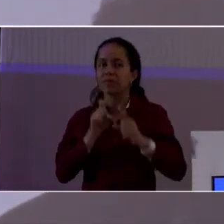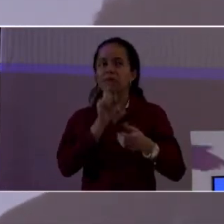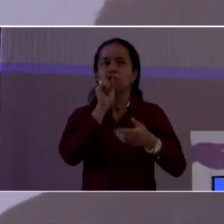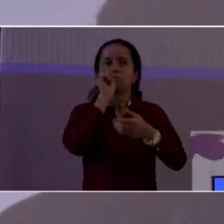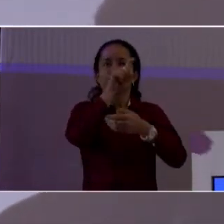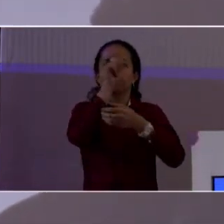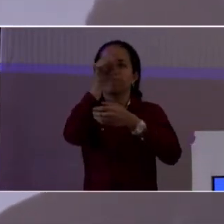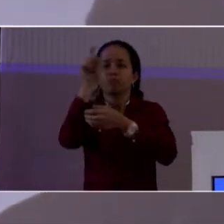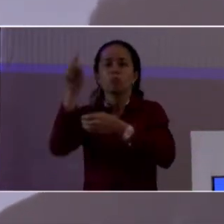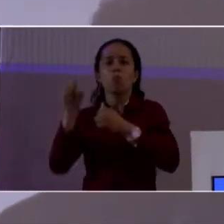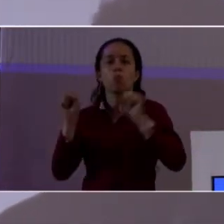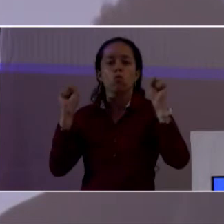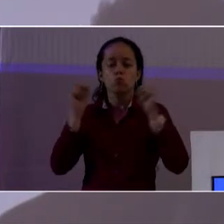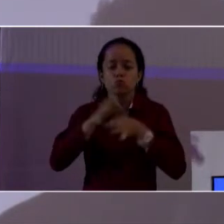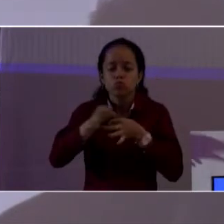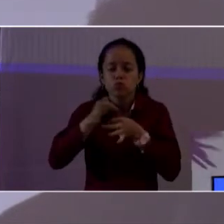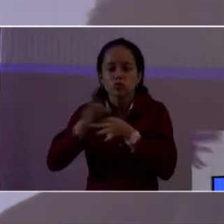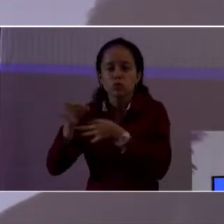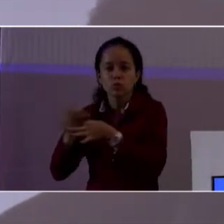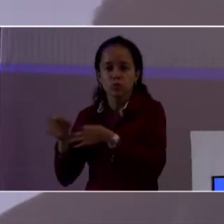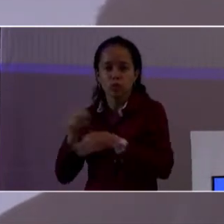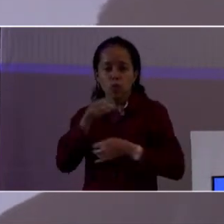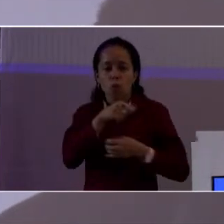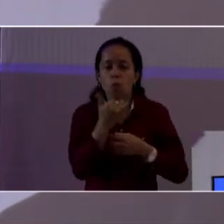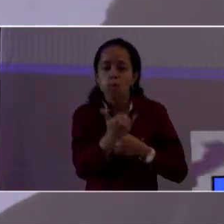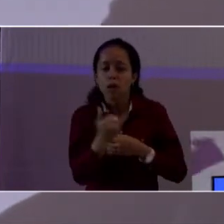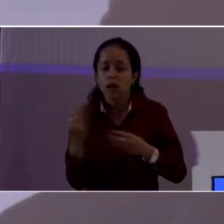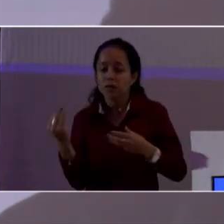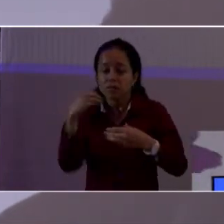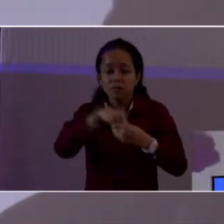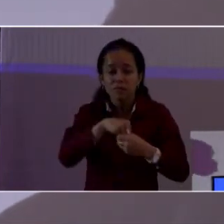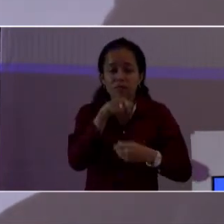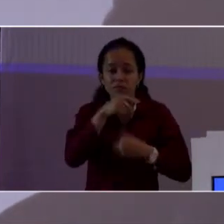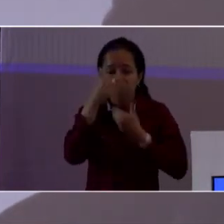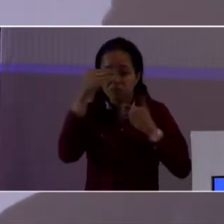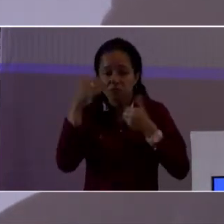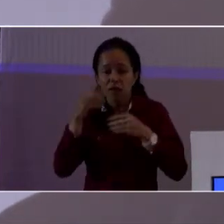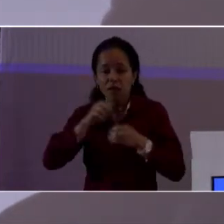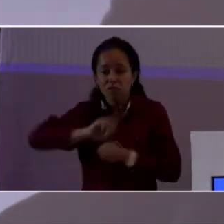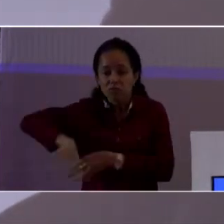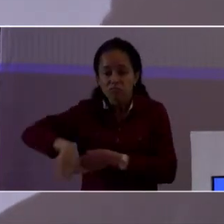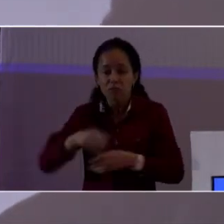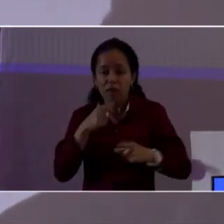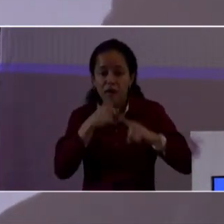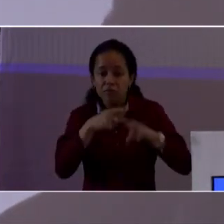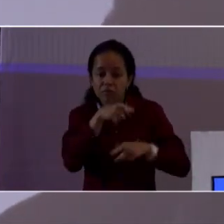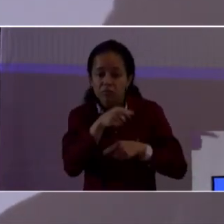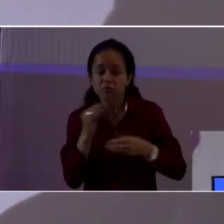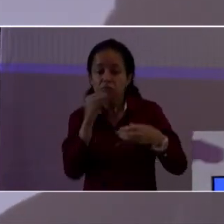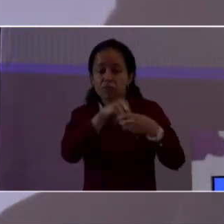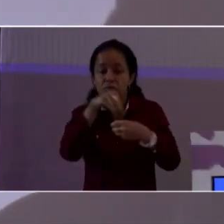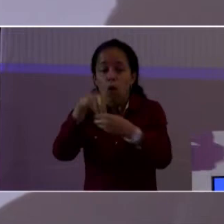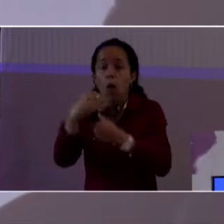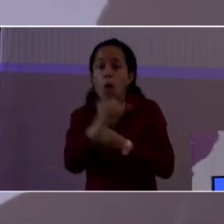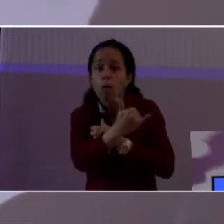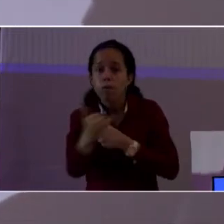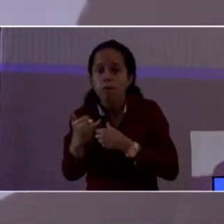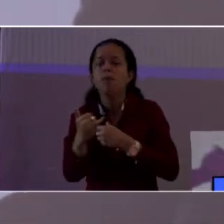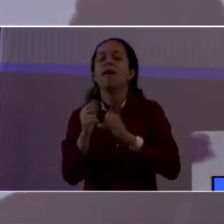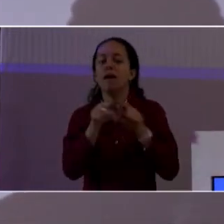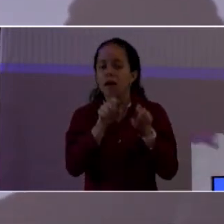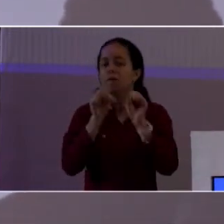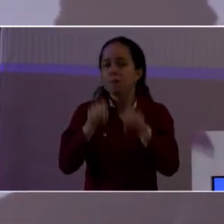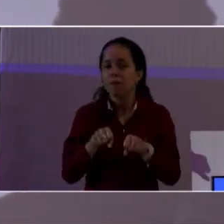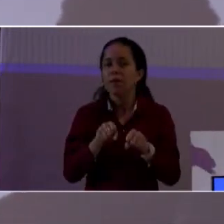municipios donde hay población en proceso de reintegración y población en proceso de reincorporación, para que en